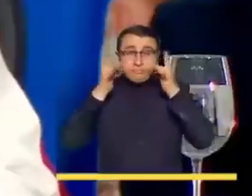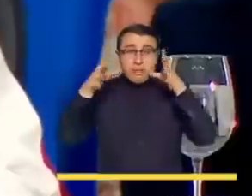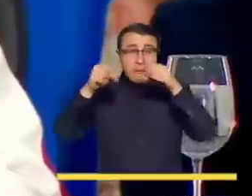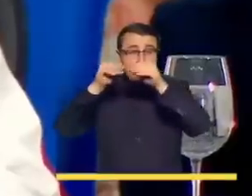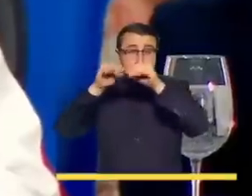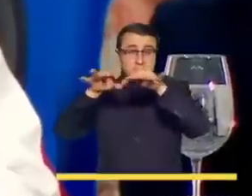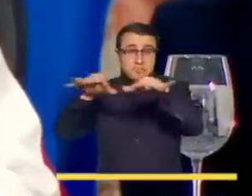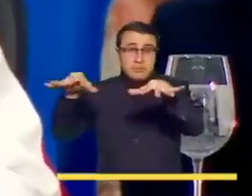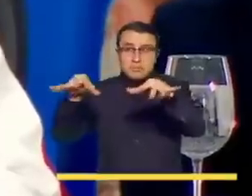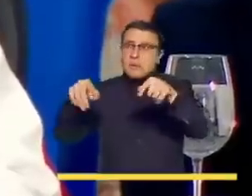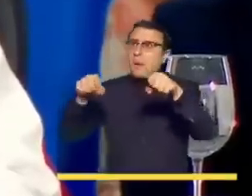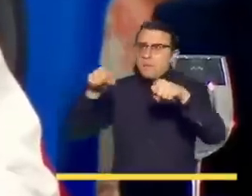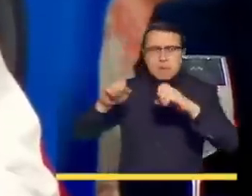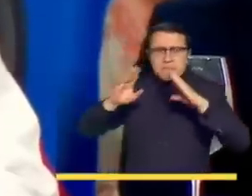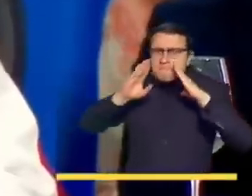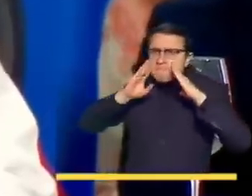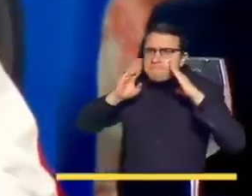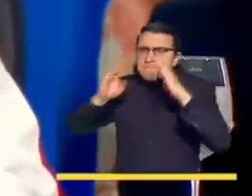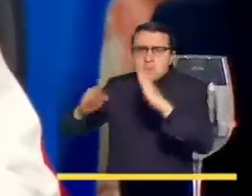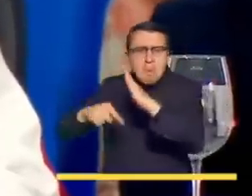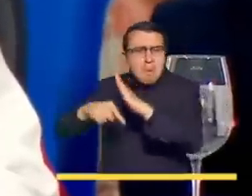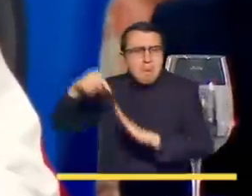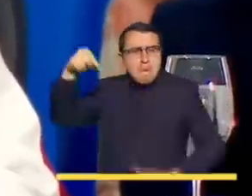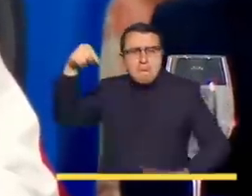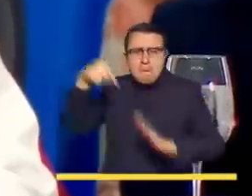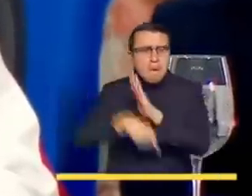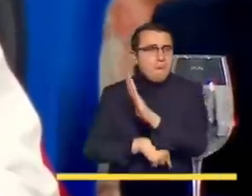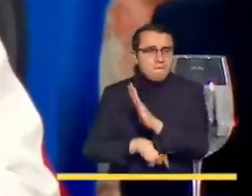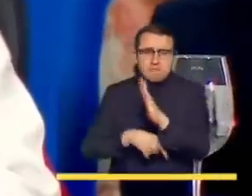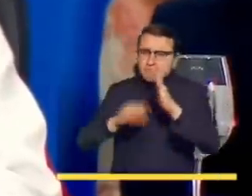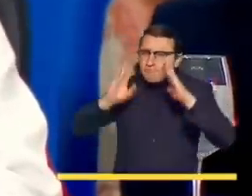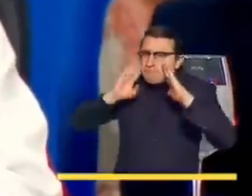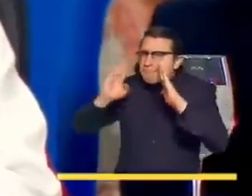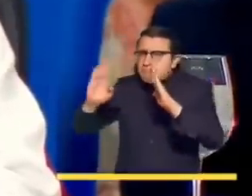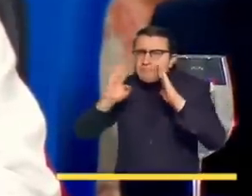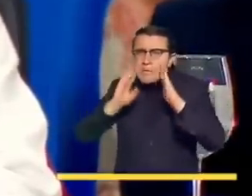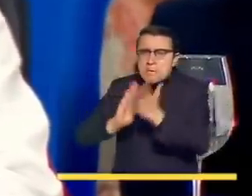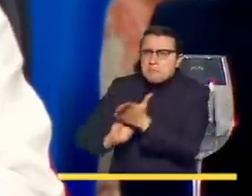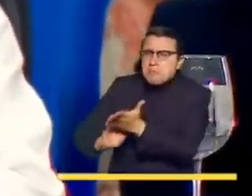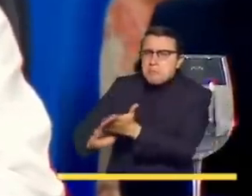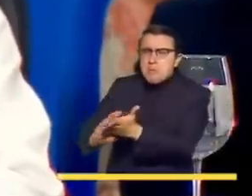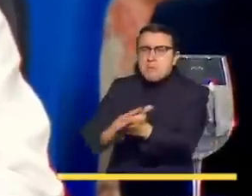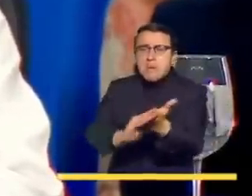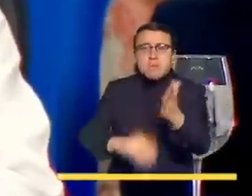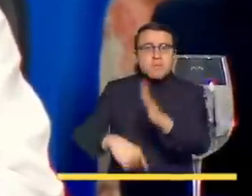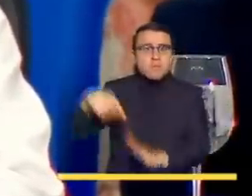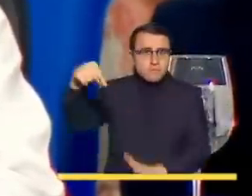de fondo. Porque no es